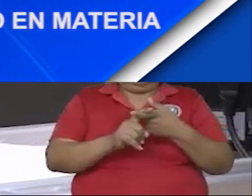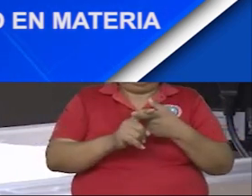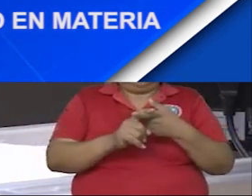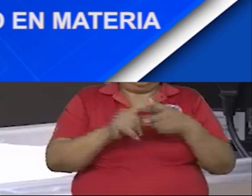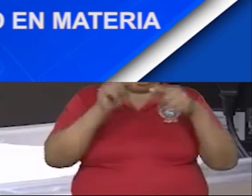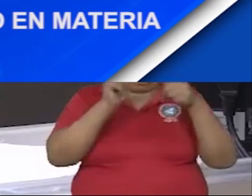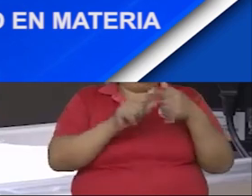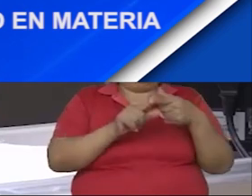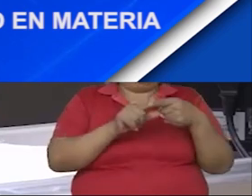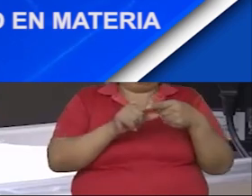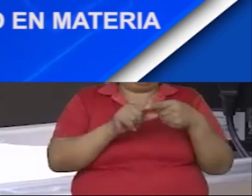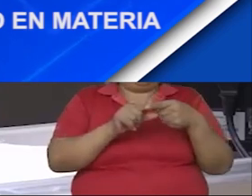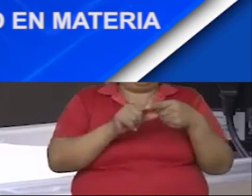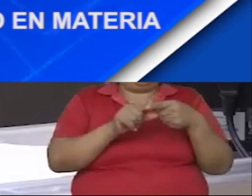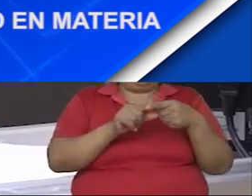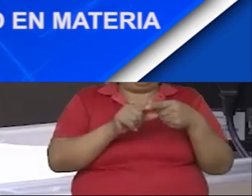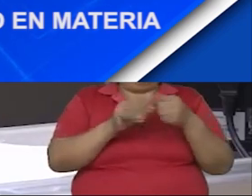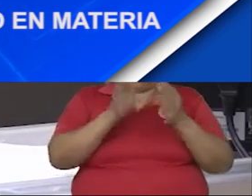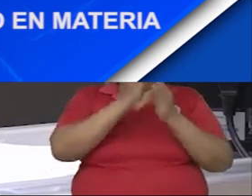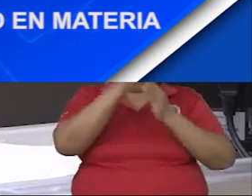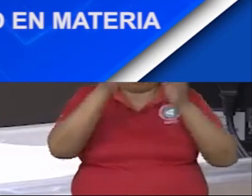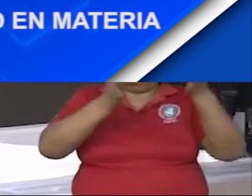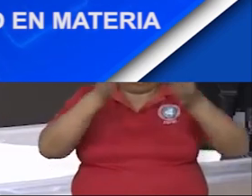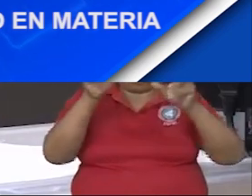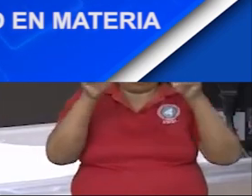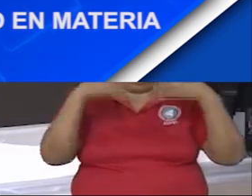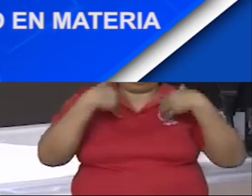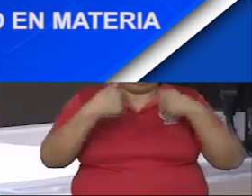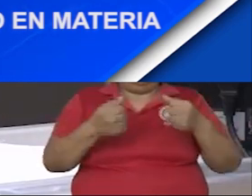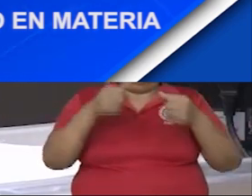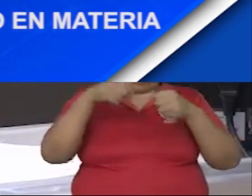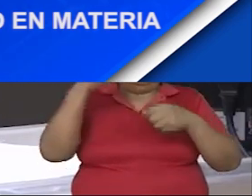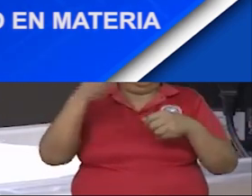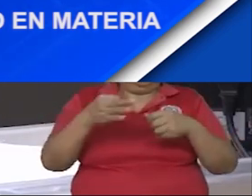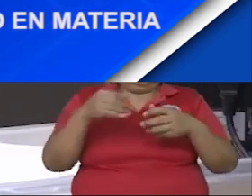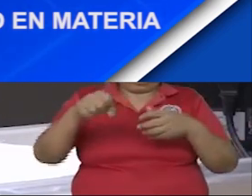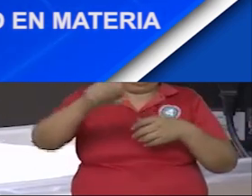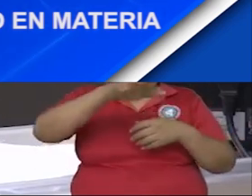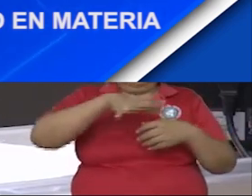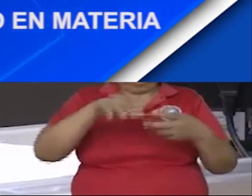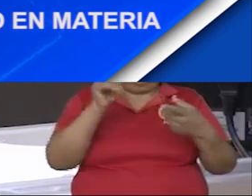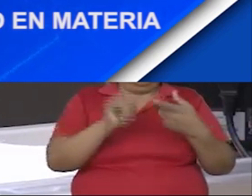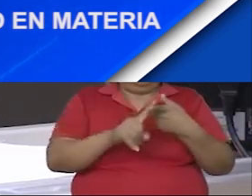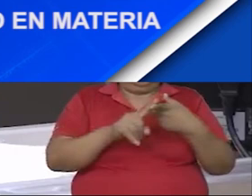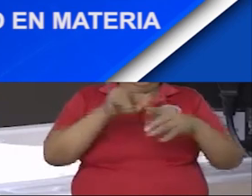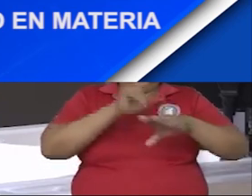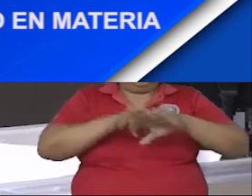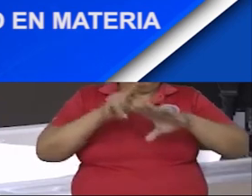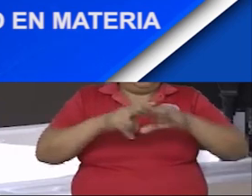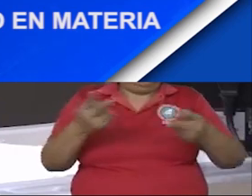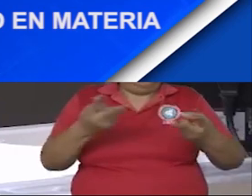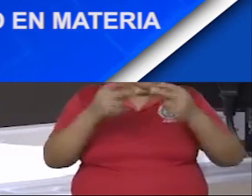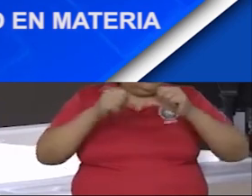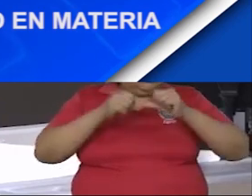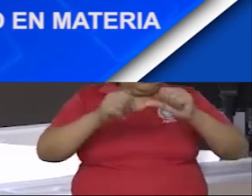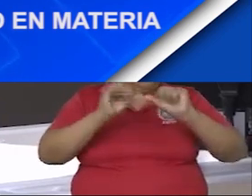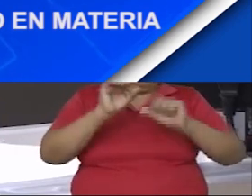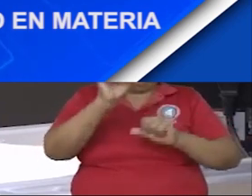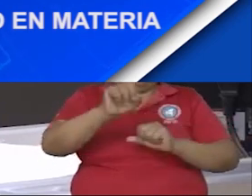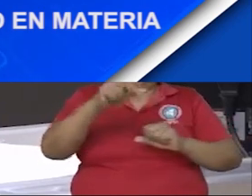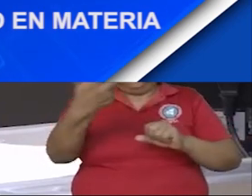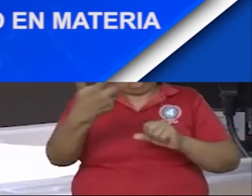registro digesto jurídico nicaragüense en la materia de salud y seguridad social, normas vigentes